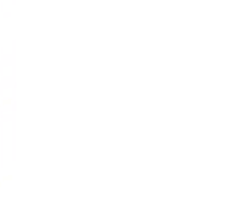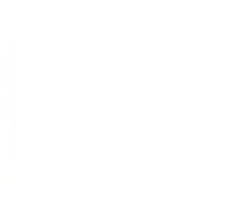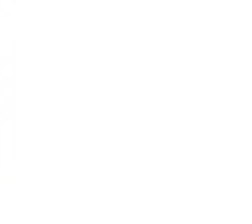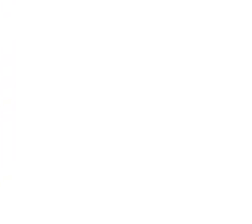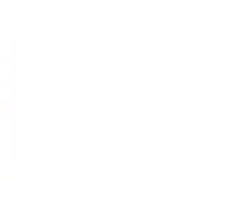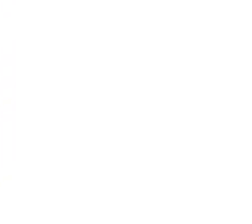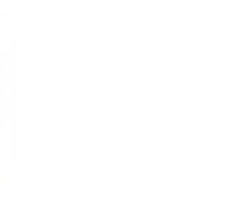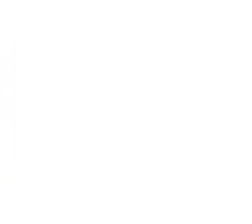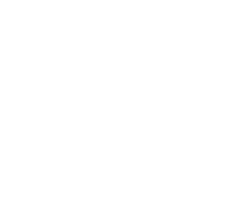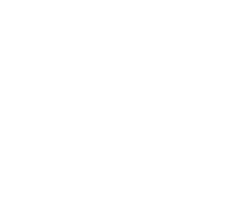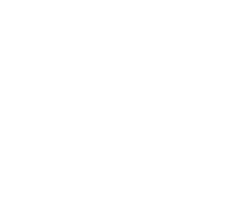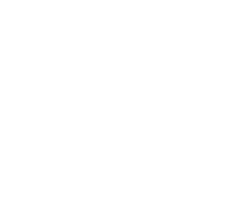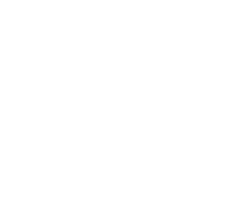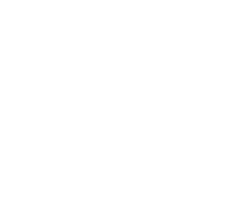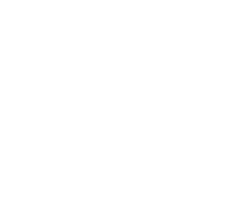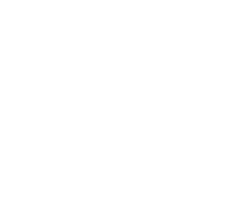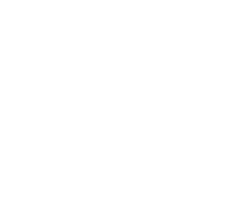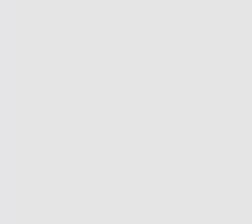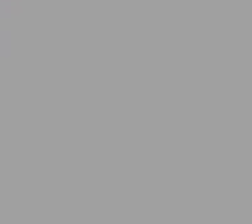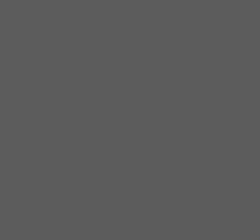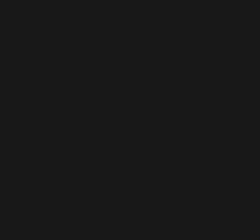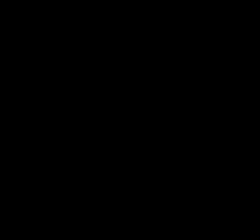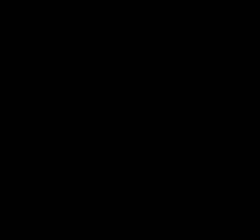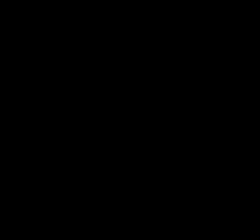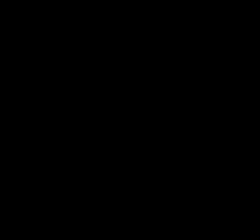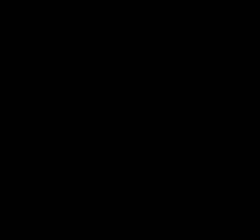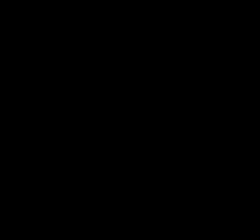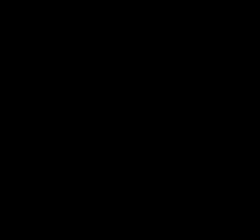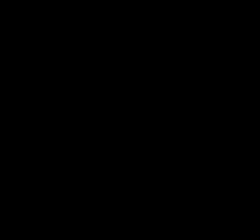Francisco Cagri, Diego Ebeno y Juan de Ipquesara.